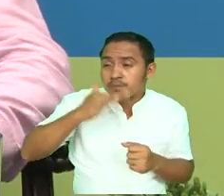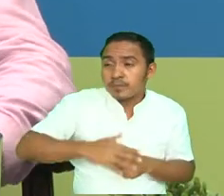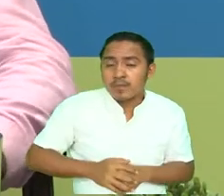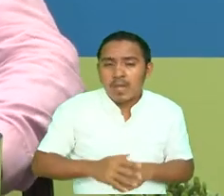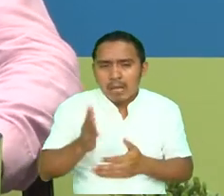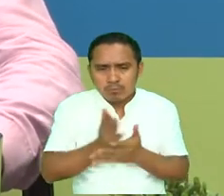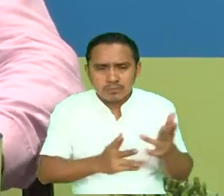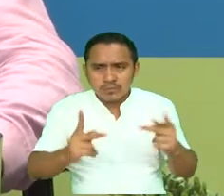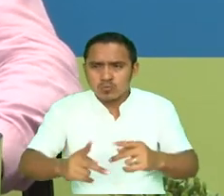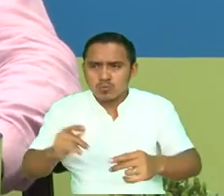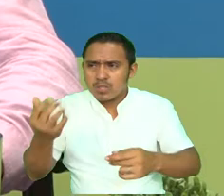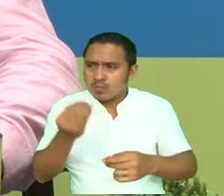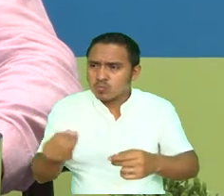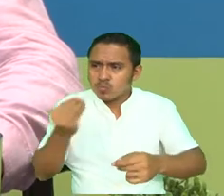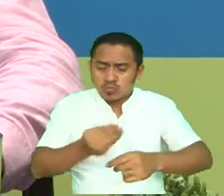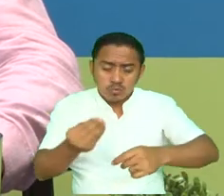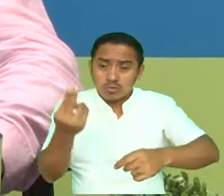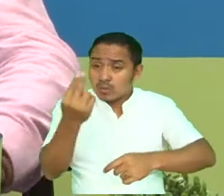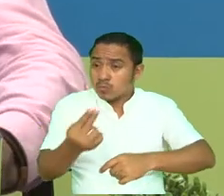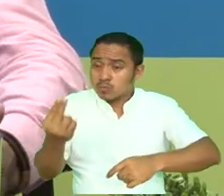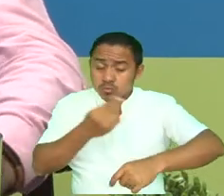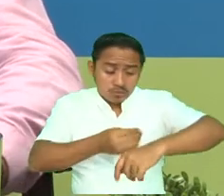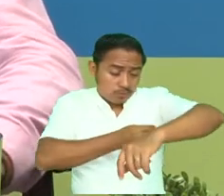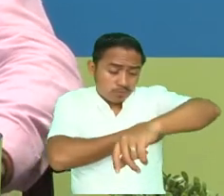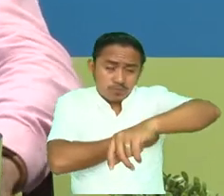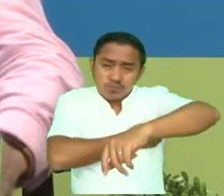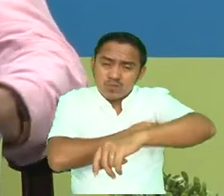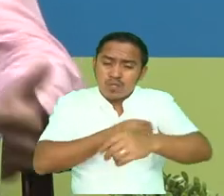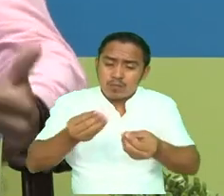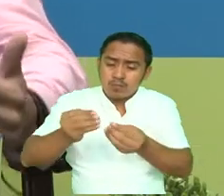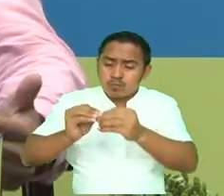alcohol también. Ajá, alcohol que lo va a quemar. Quemar, ellos